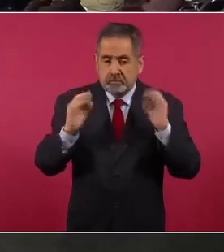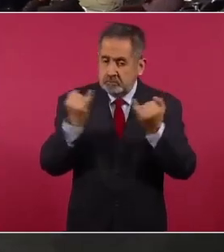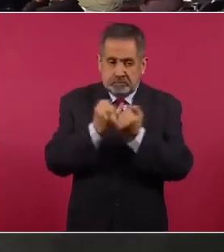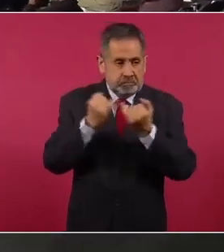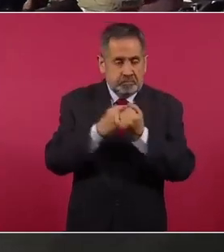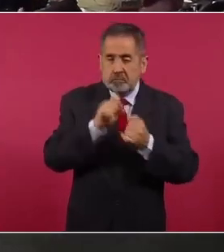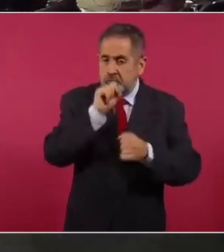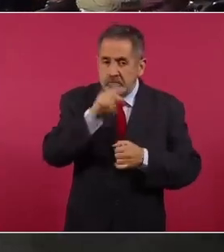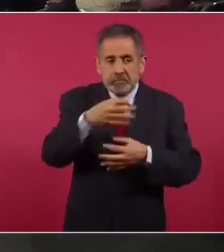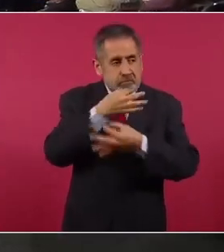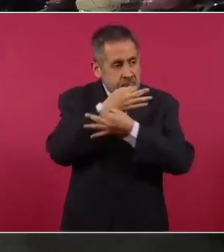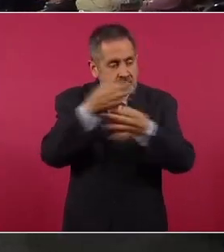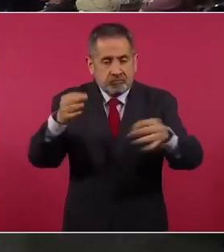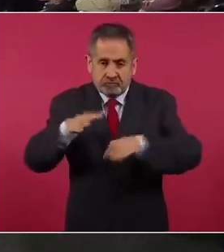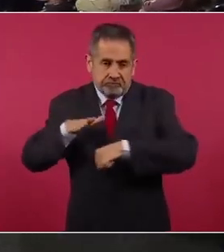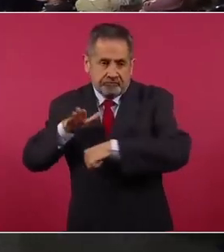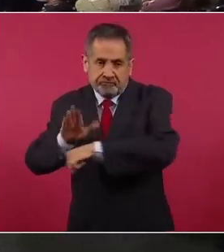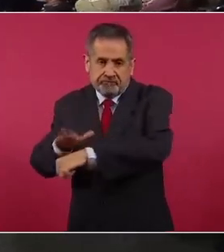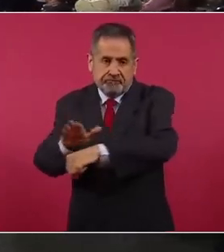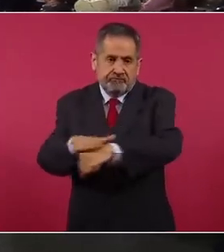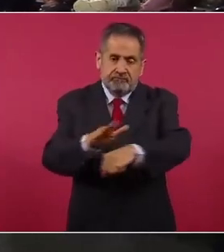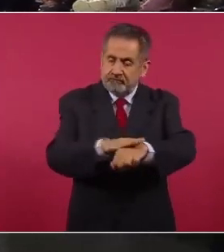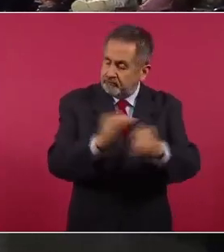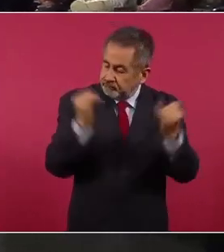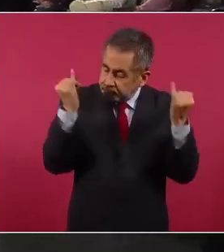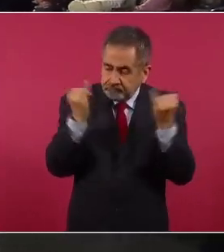transmita el mismo mensaje